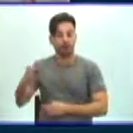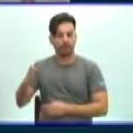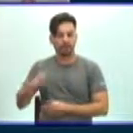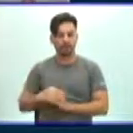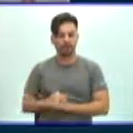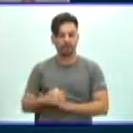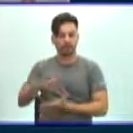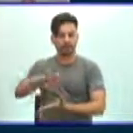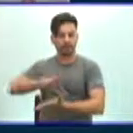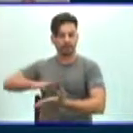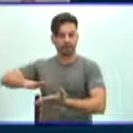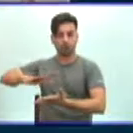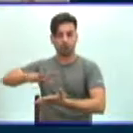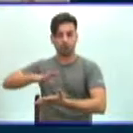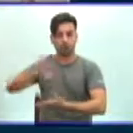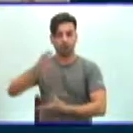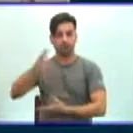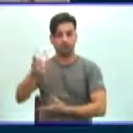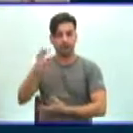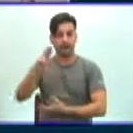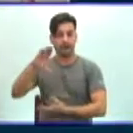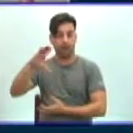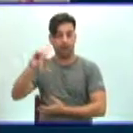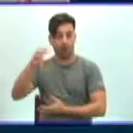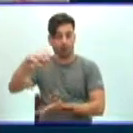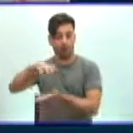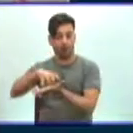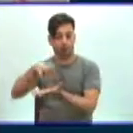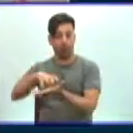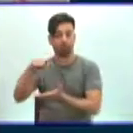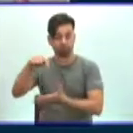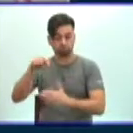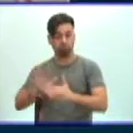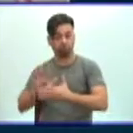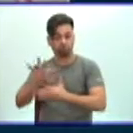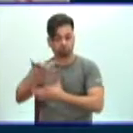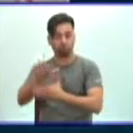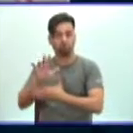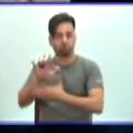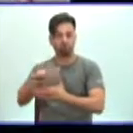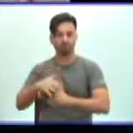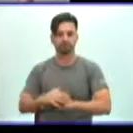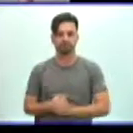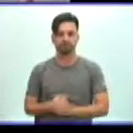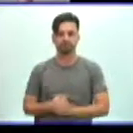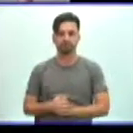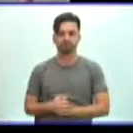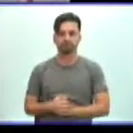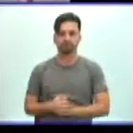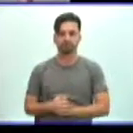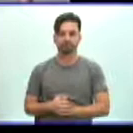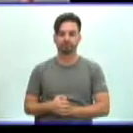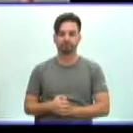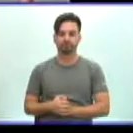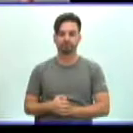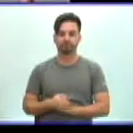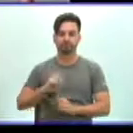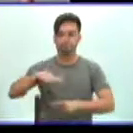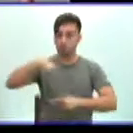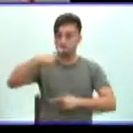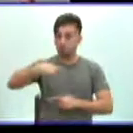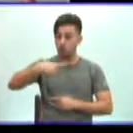de Baracoa. Habrá poco oleaje en la costa sur del oriente del país y oleaje en el resto de la costa sur. Los próximos